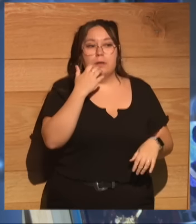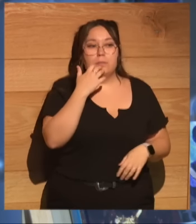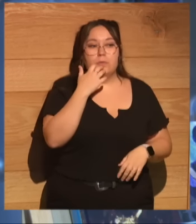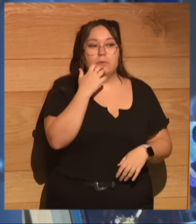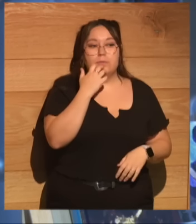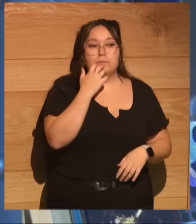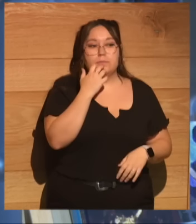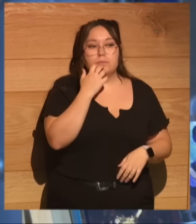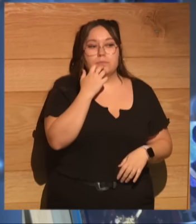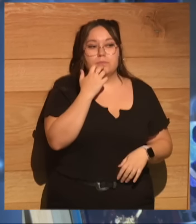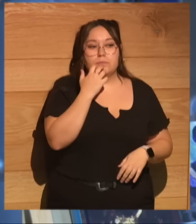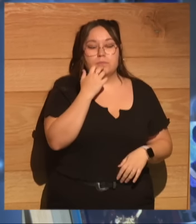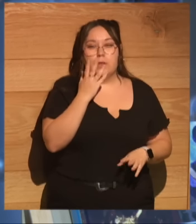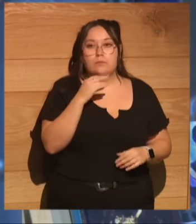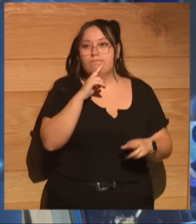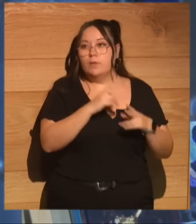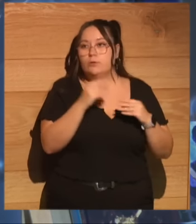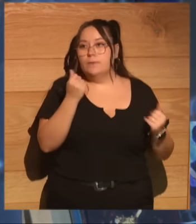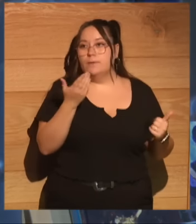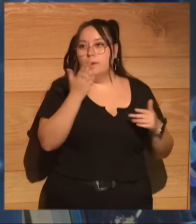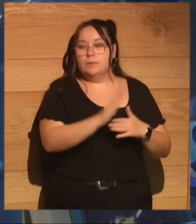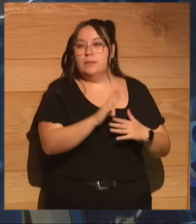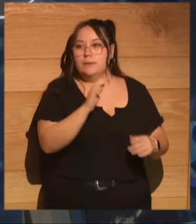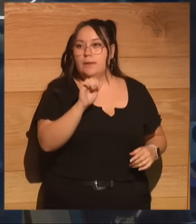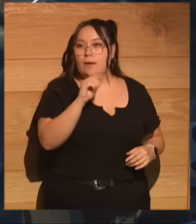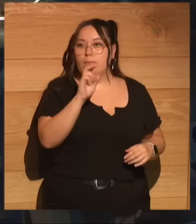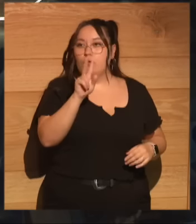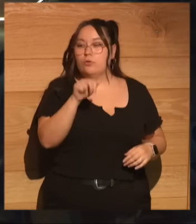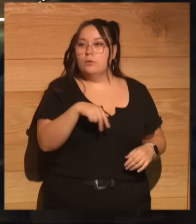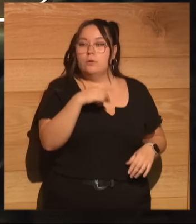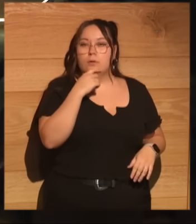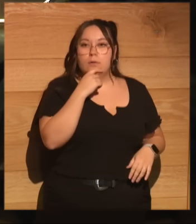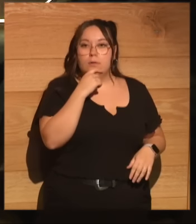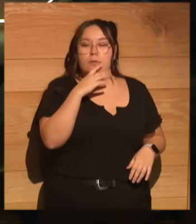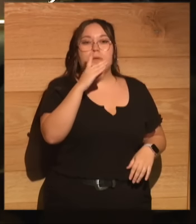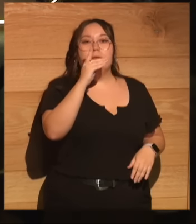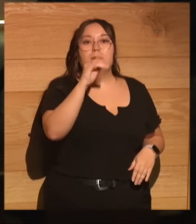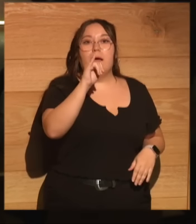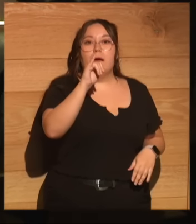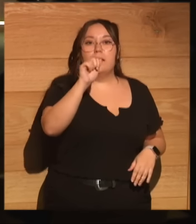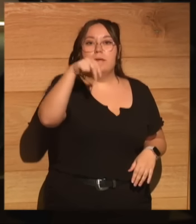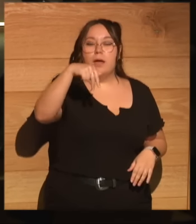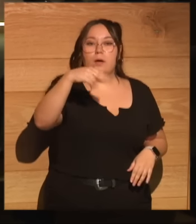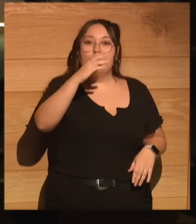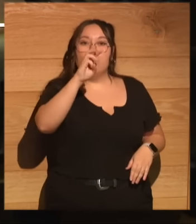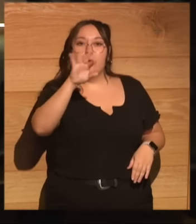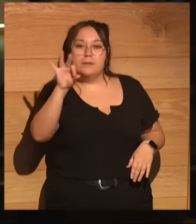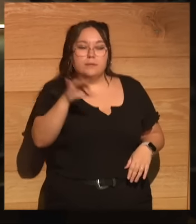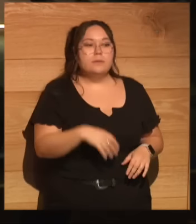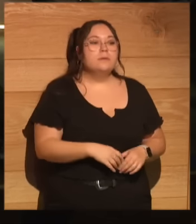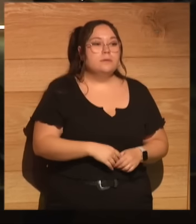como el de... Se me ha ido el nombre. Nuestra representante de Avon. Diane West. Diane West. Estaba saliendo Diane Lane, y sin duda no era Diane